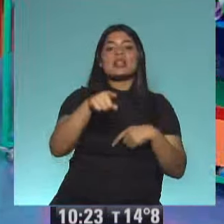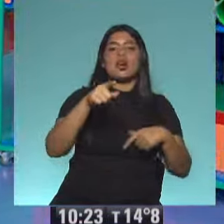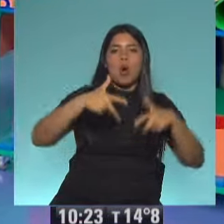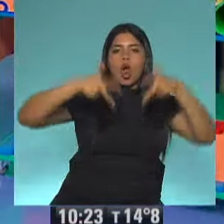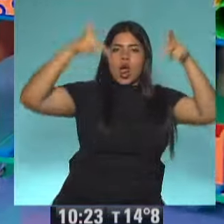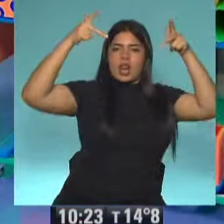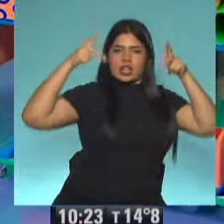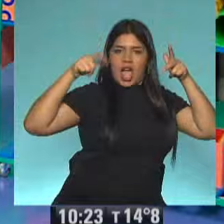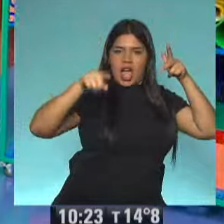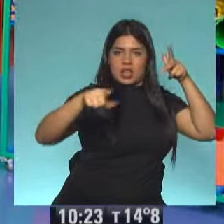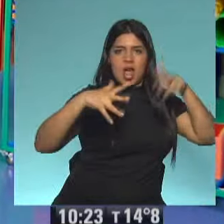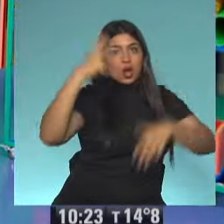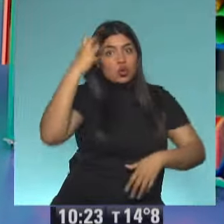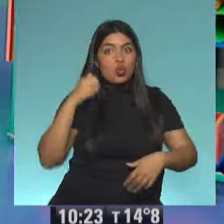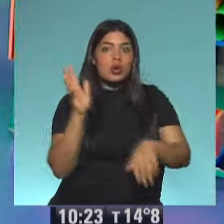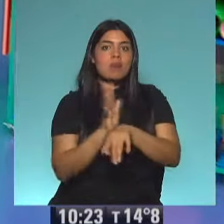Perfecto. Ahí va. Nosotros vamos acá, sí.